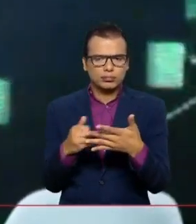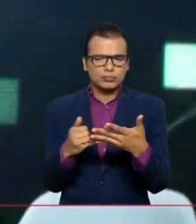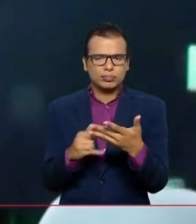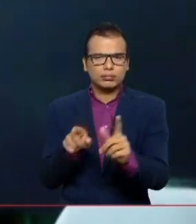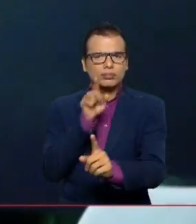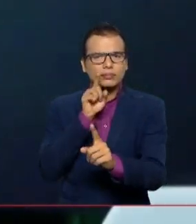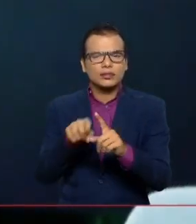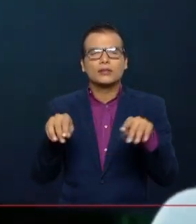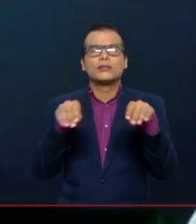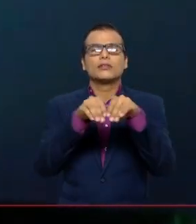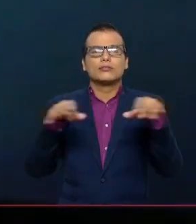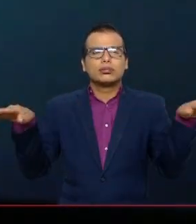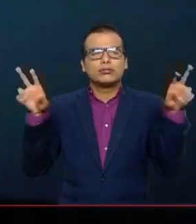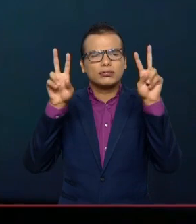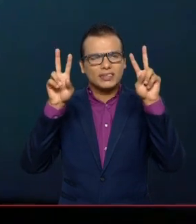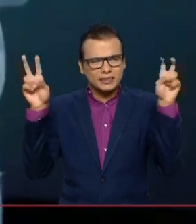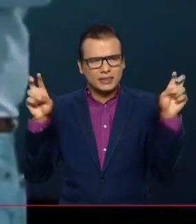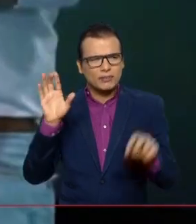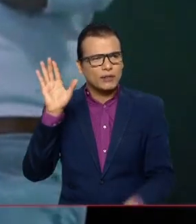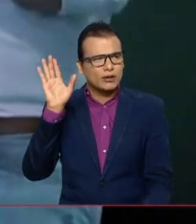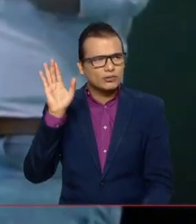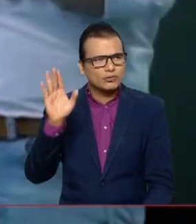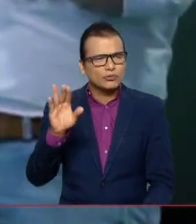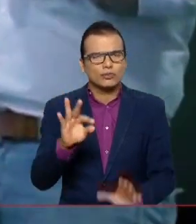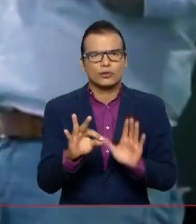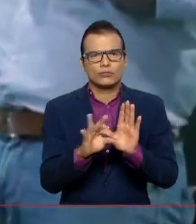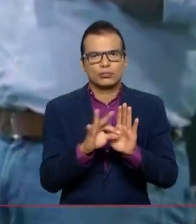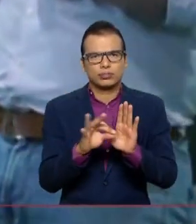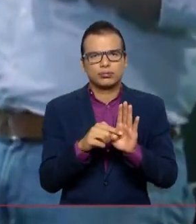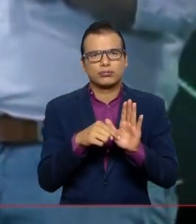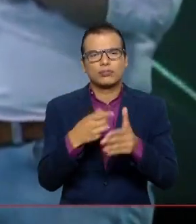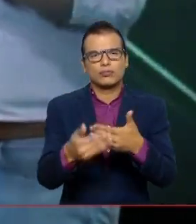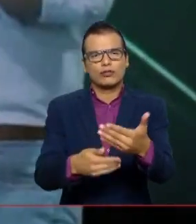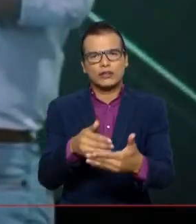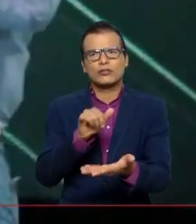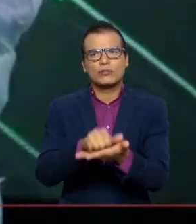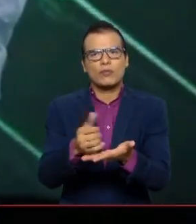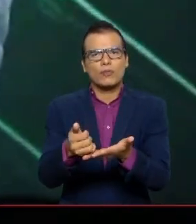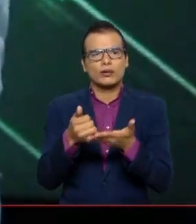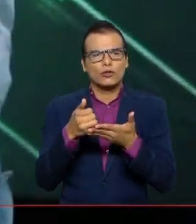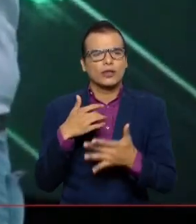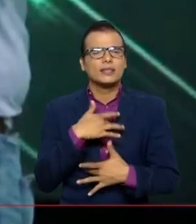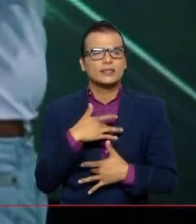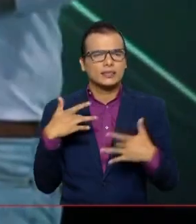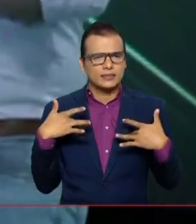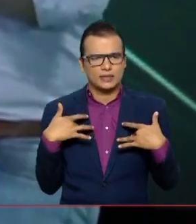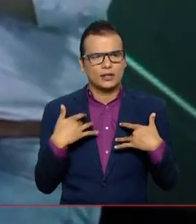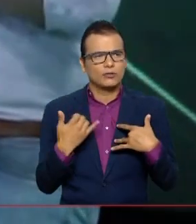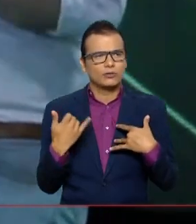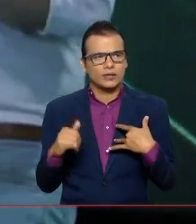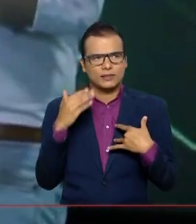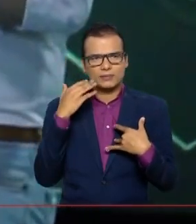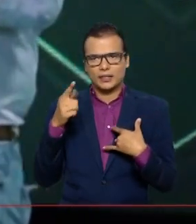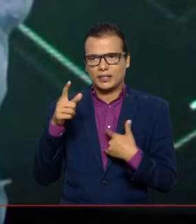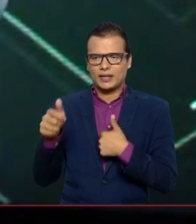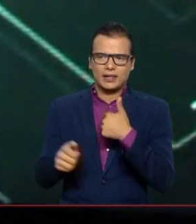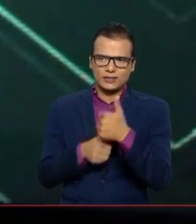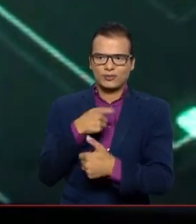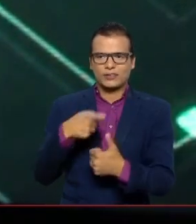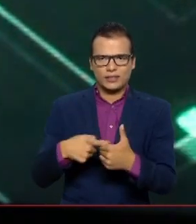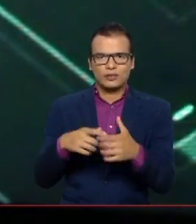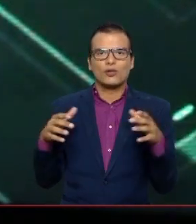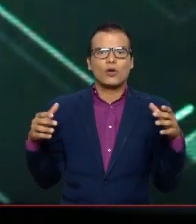cannabis y el cáñamo y justamente a esta hora nos acompaña patio Valencia es asesora de la gestora social del Valle Estefanía